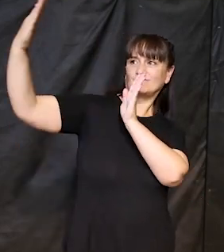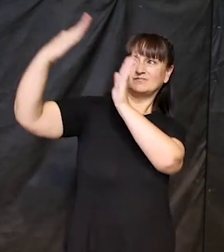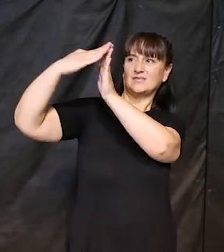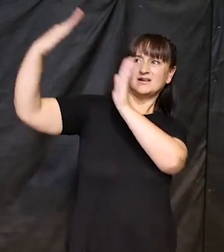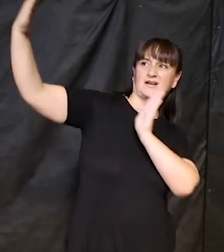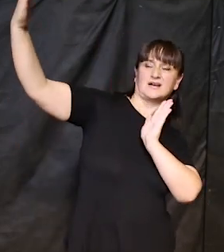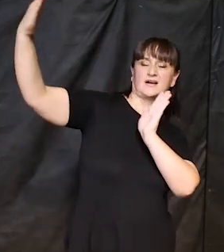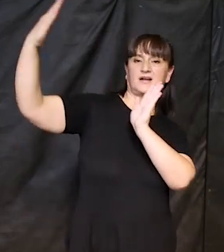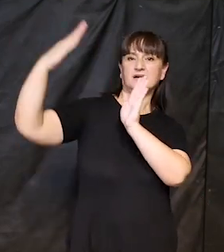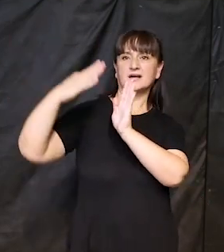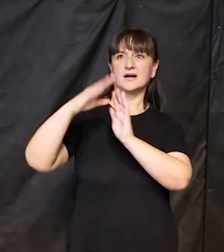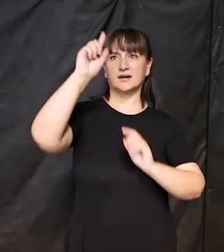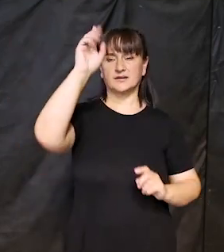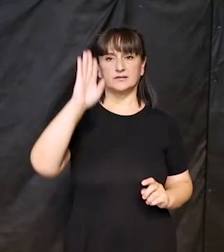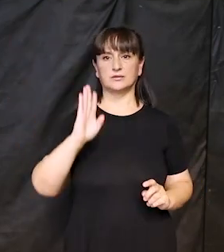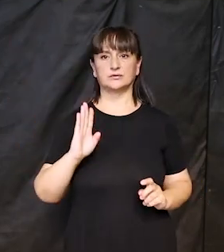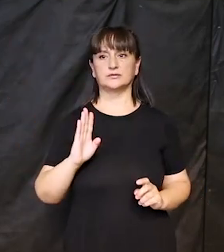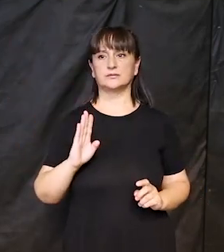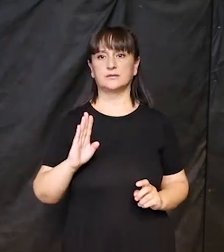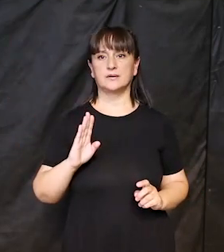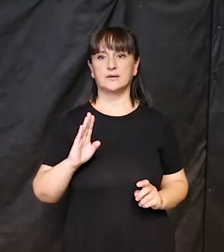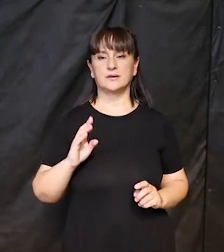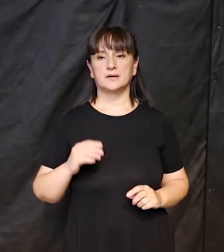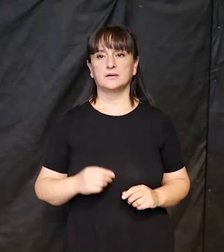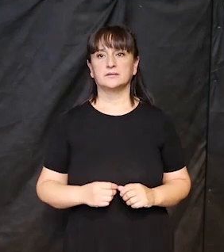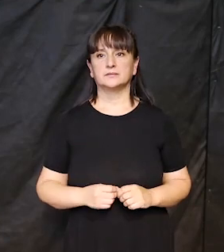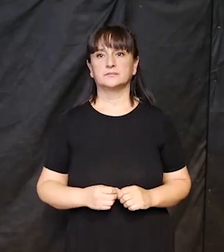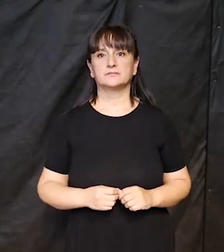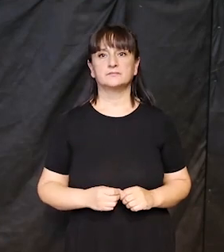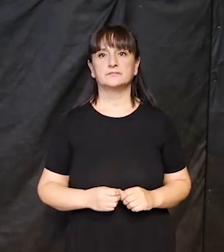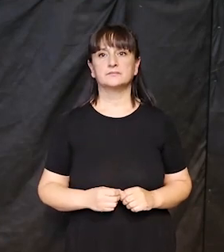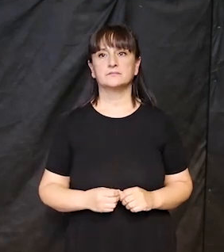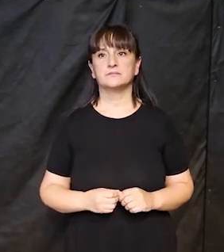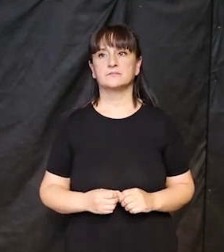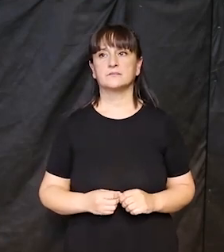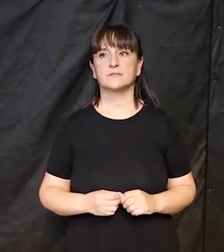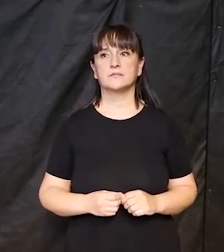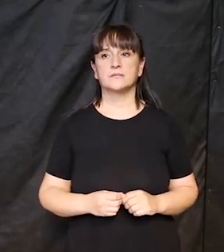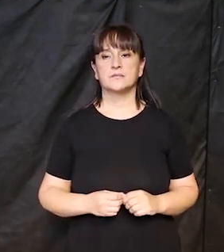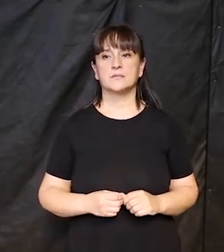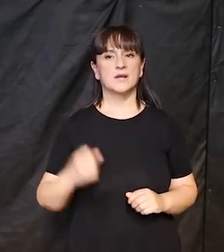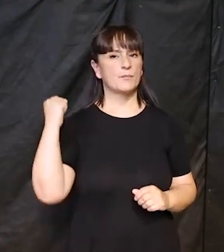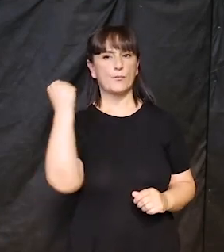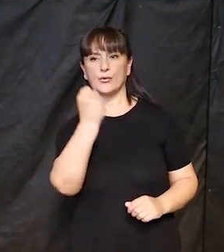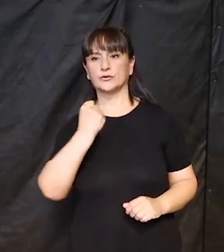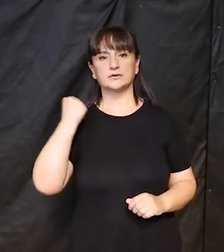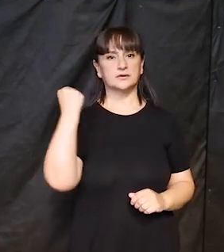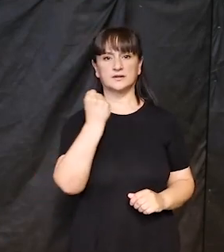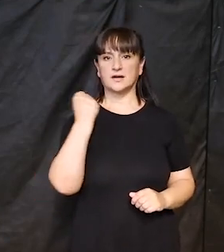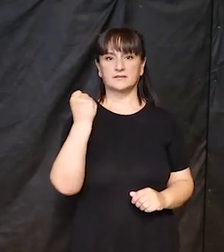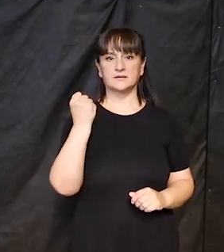se tergiversan cuando se va contra los principios de dios simplemente dios permite cosas